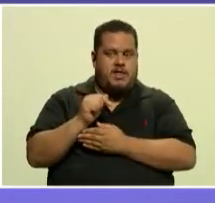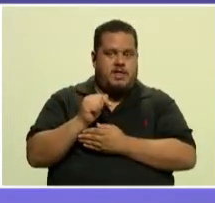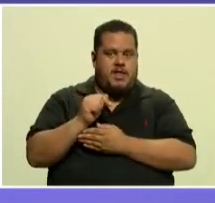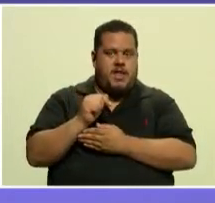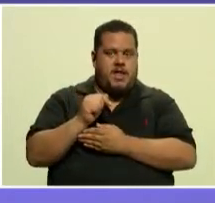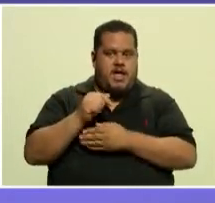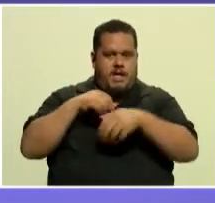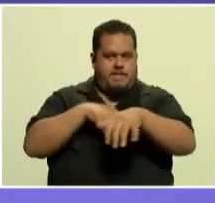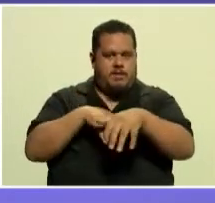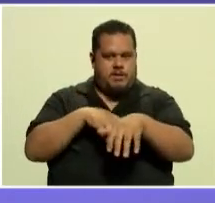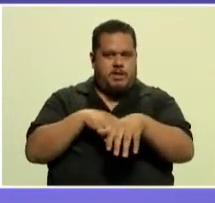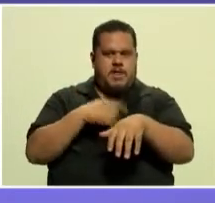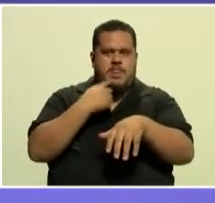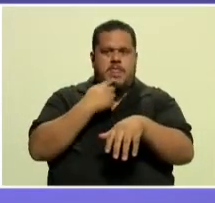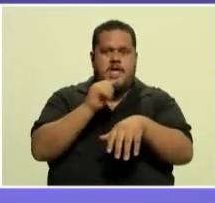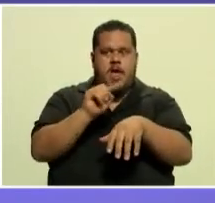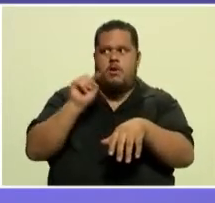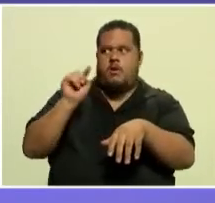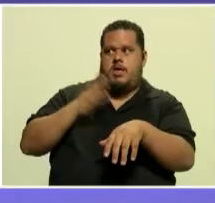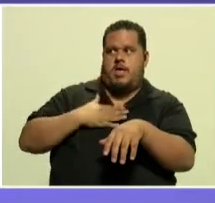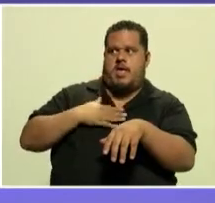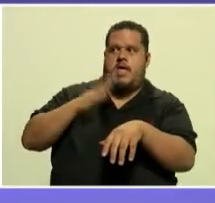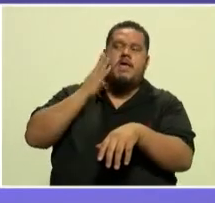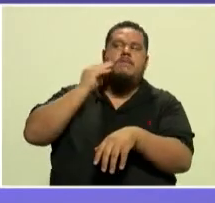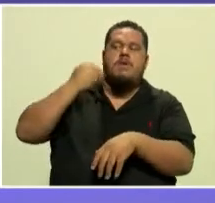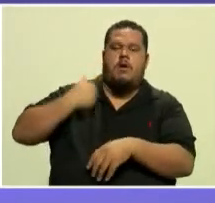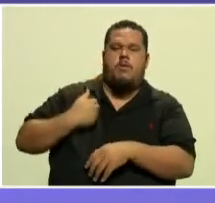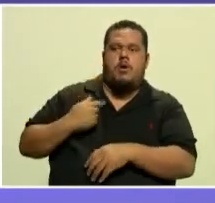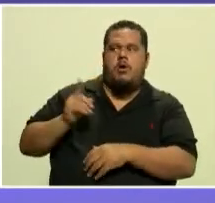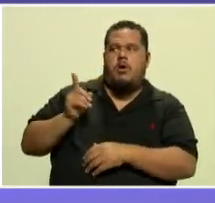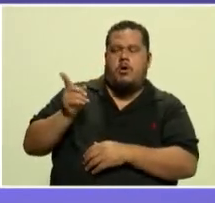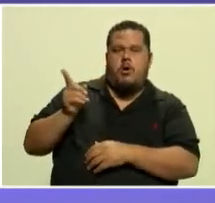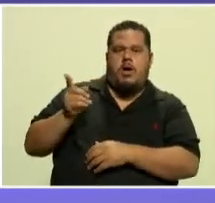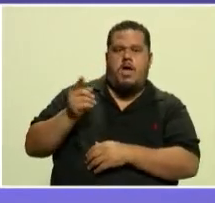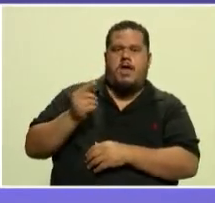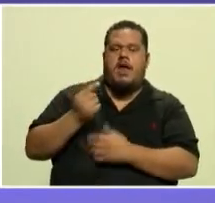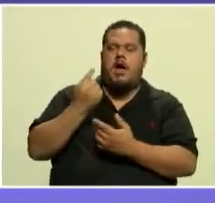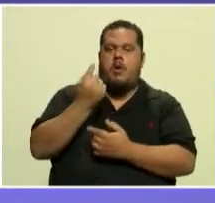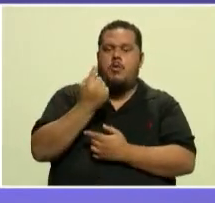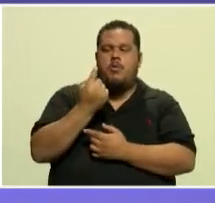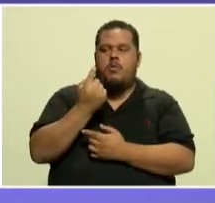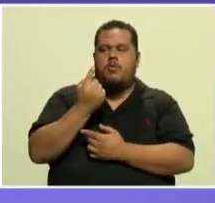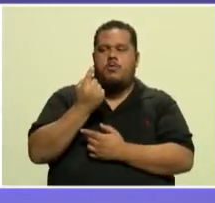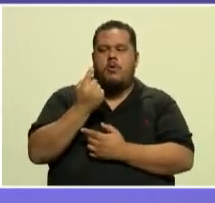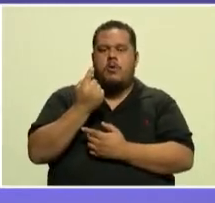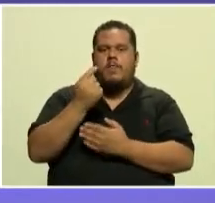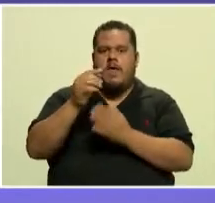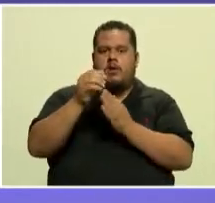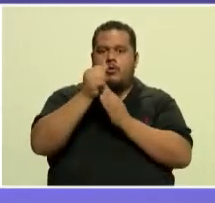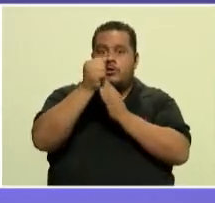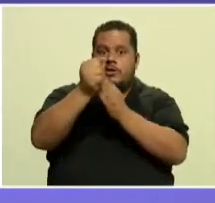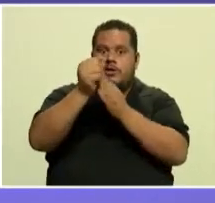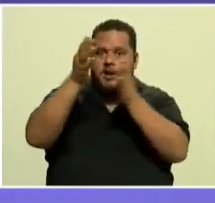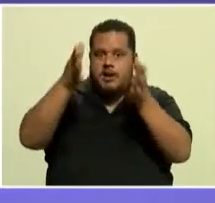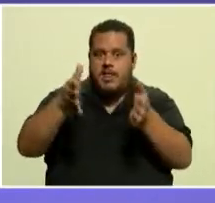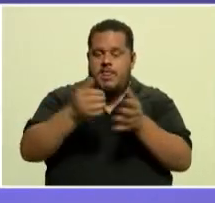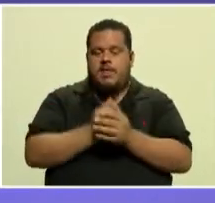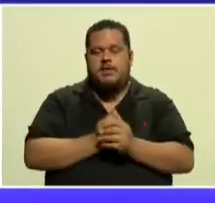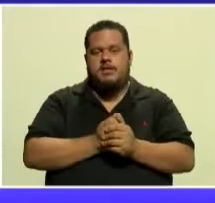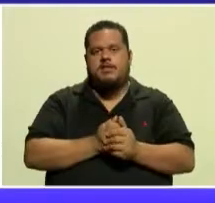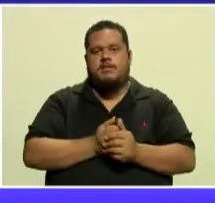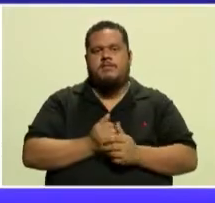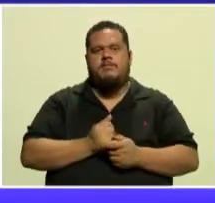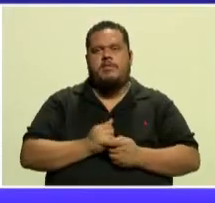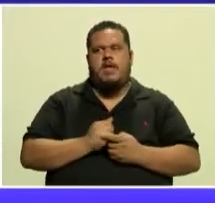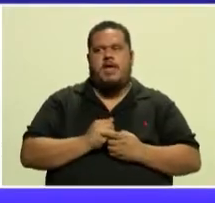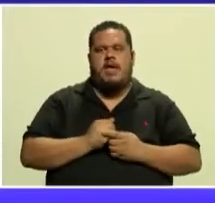manifestación señalaron a mi abuelo como uno de los gestores del ese movimiento. Y la importancia, la relevancia... Tu abuelo era